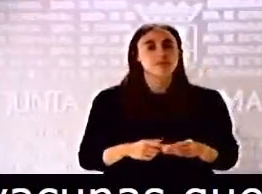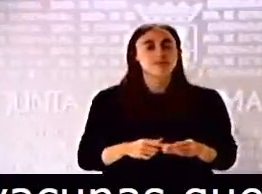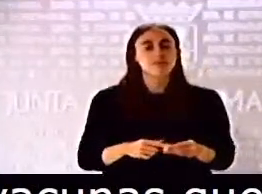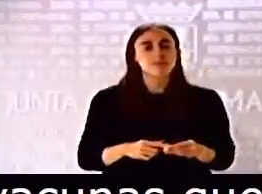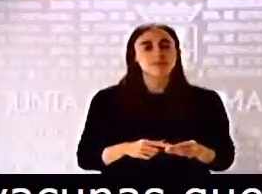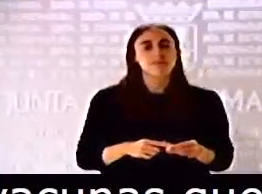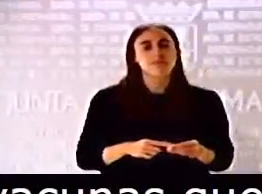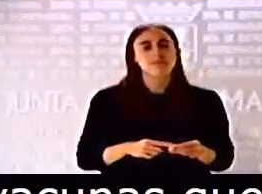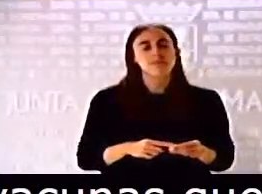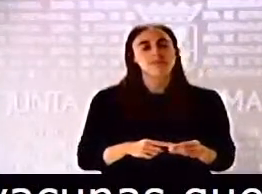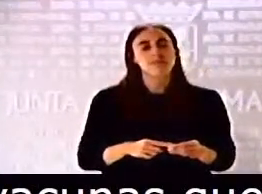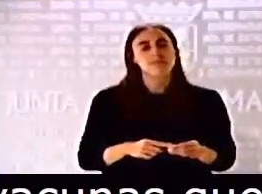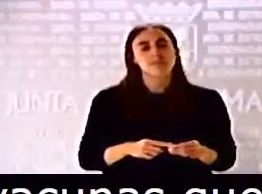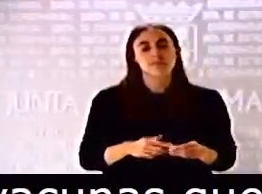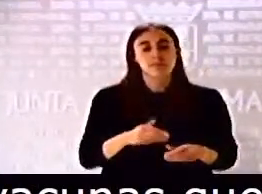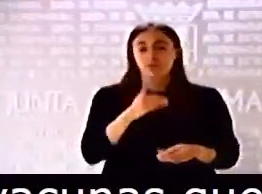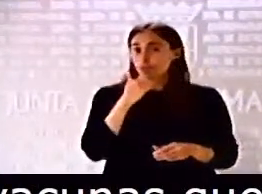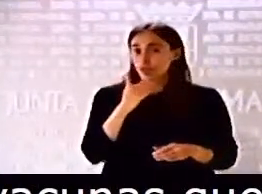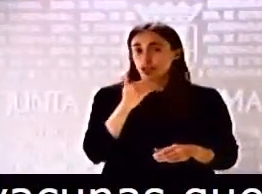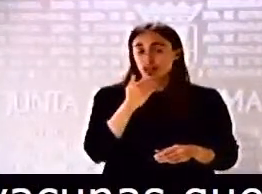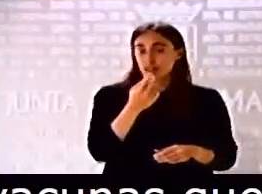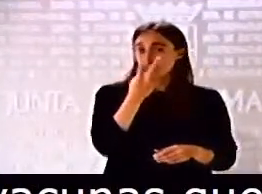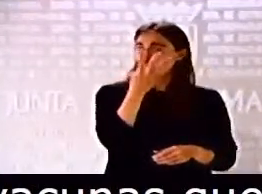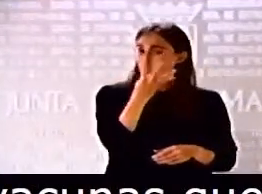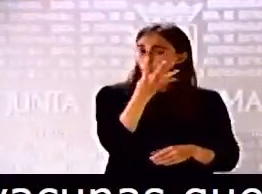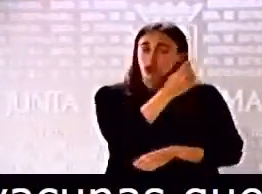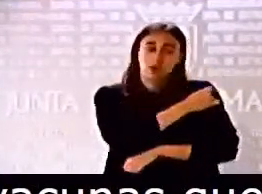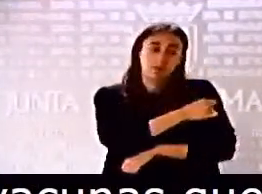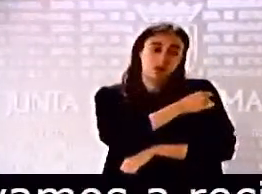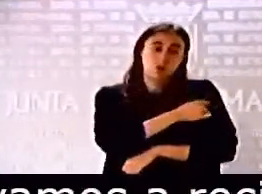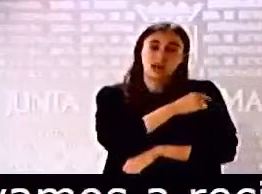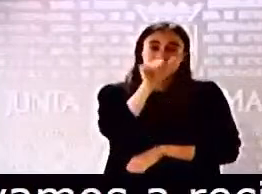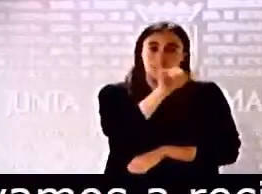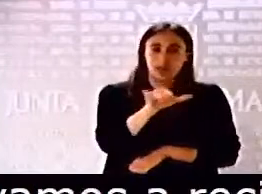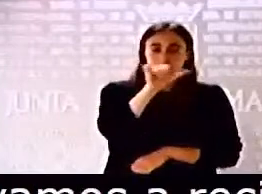vamos a recibir dosis de todas ellas semanalmente.